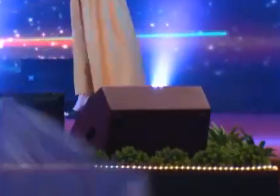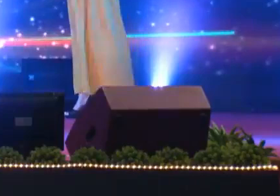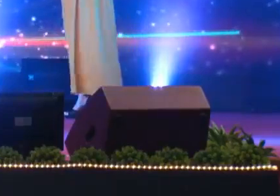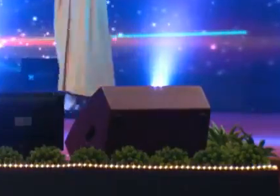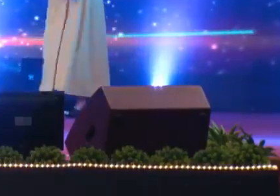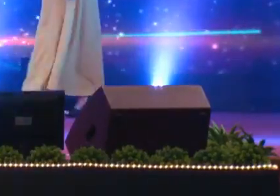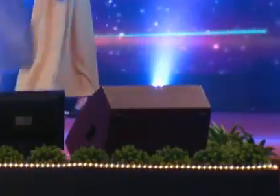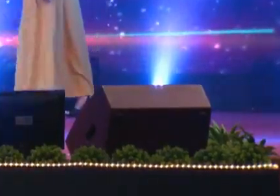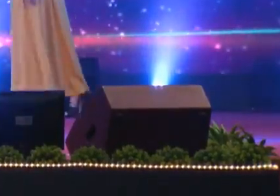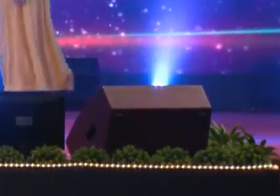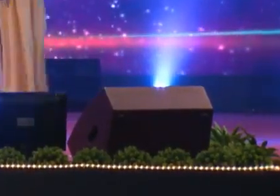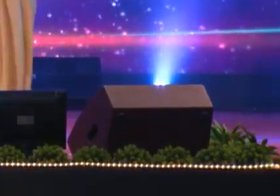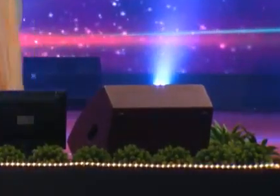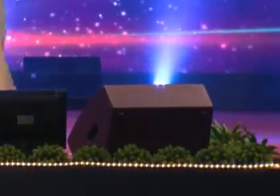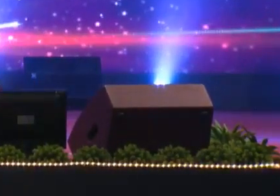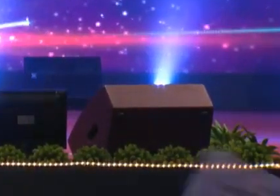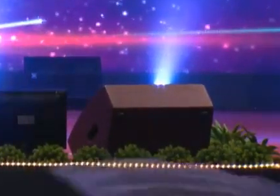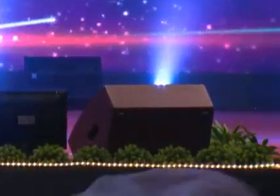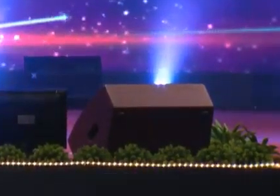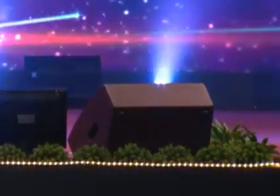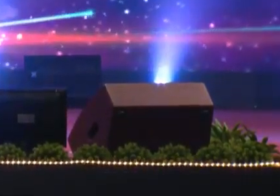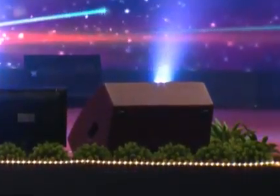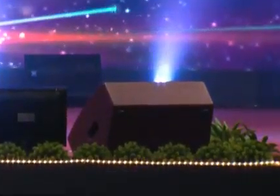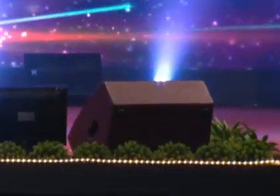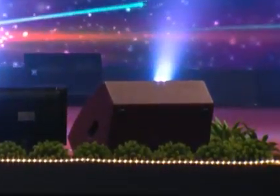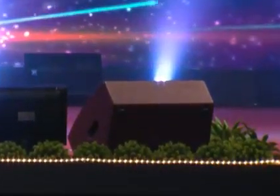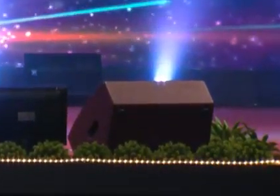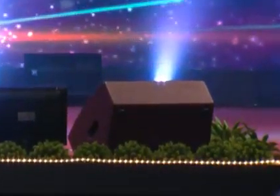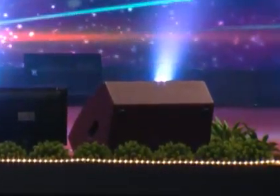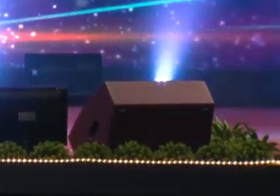gracias. Seguimos adorando al Señor